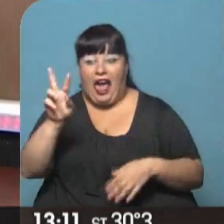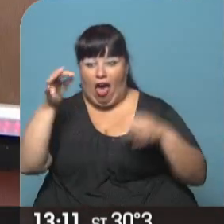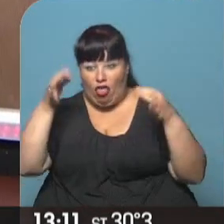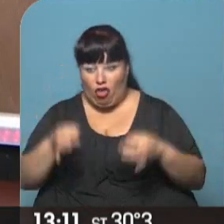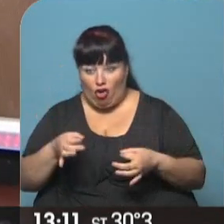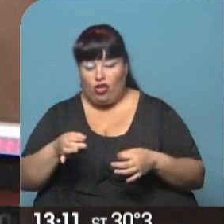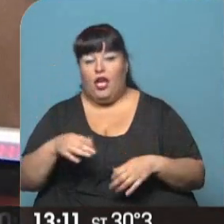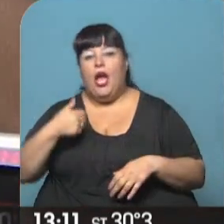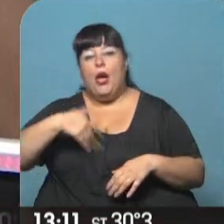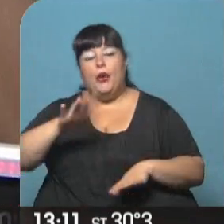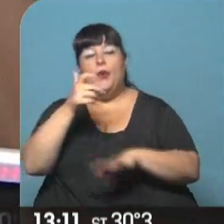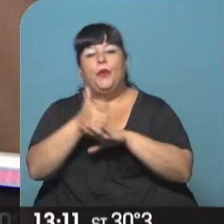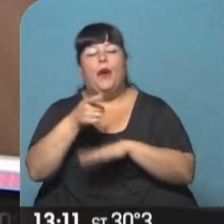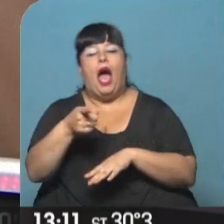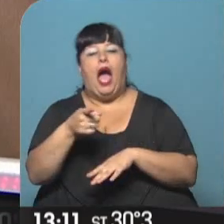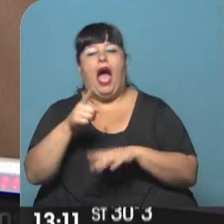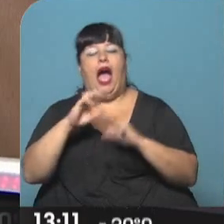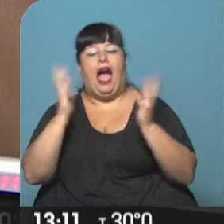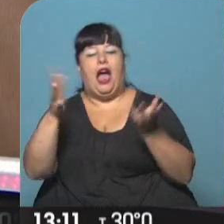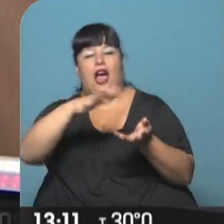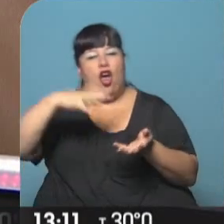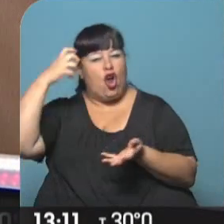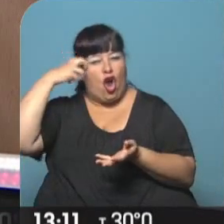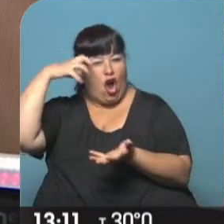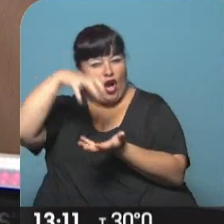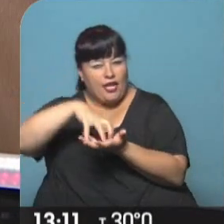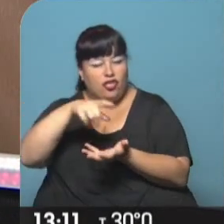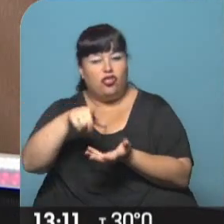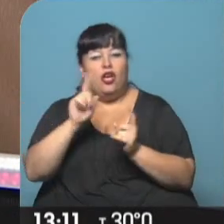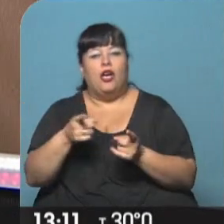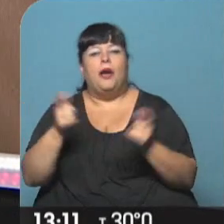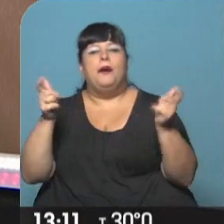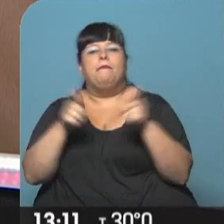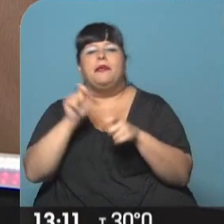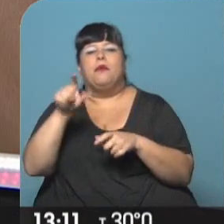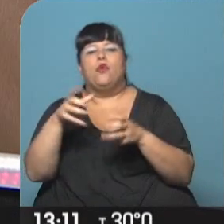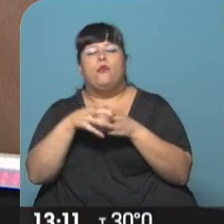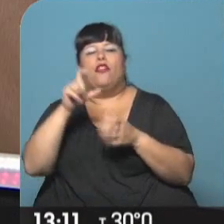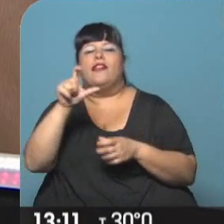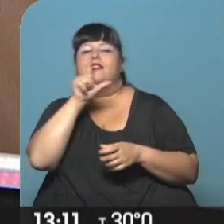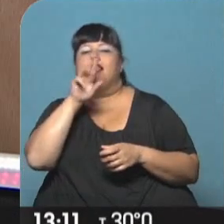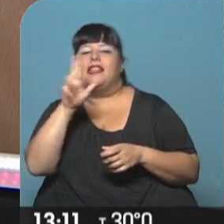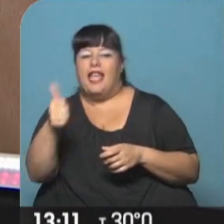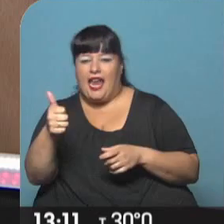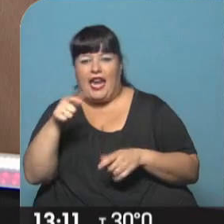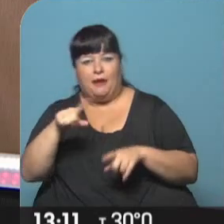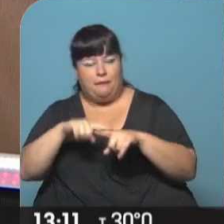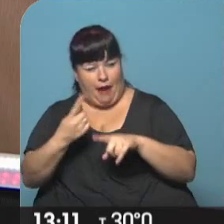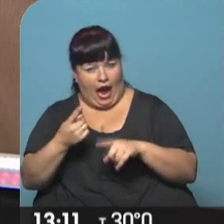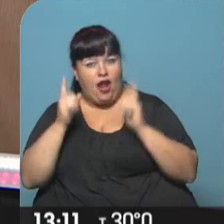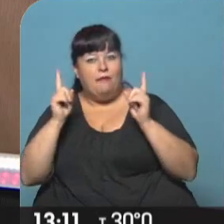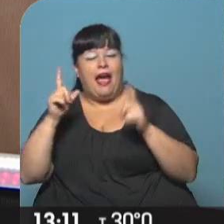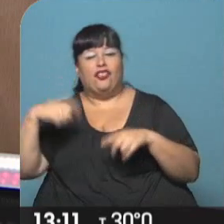horas. Estarán presentes también en los alrededores del Congreso miembros de la CETERA que están de paro, los